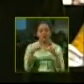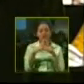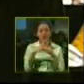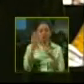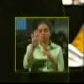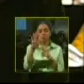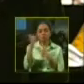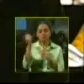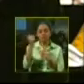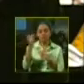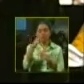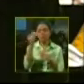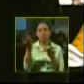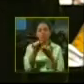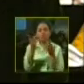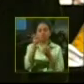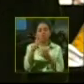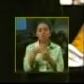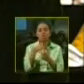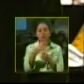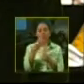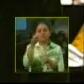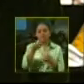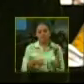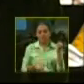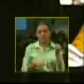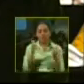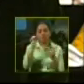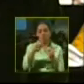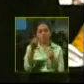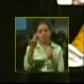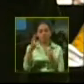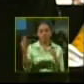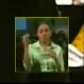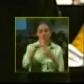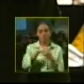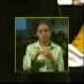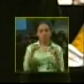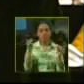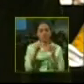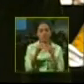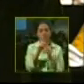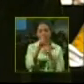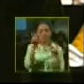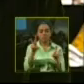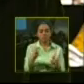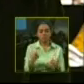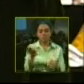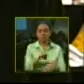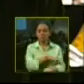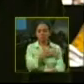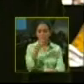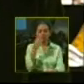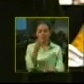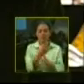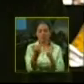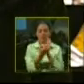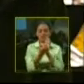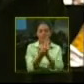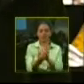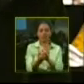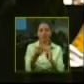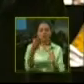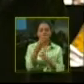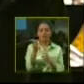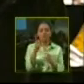sus derechos, en donde su voz finalmente puede ser incluida más allá de los temas que tradicionalmente les identificaron. Pero